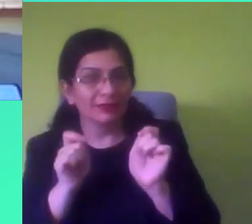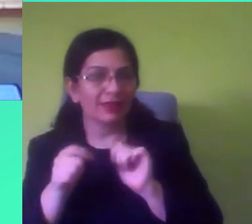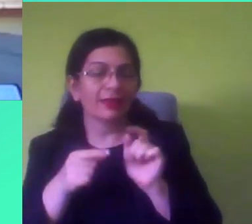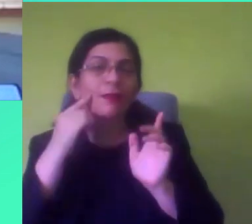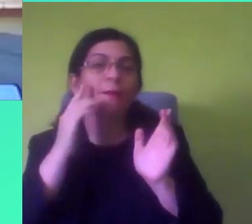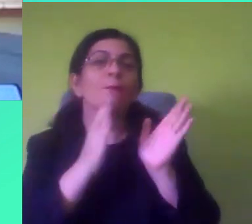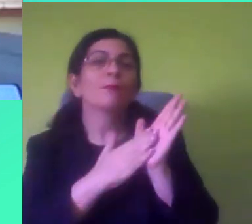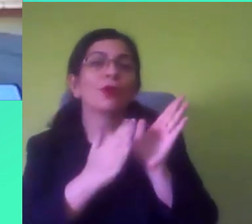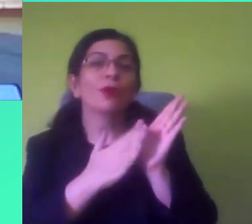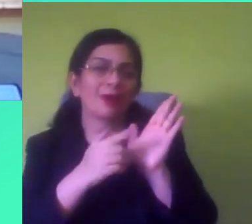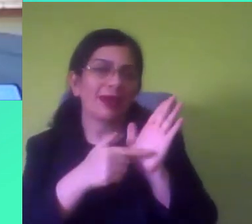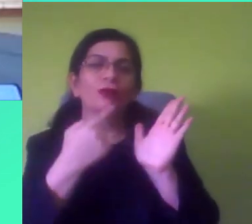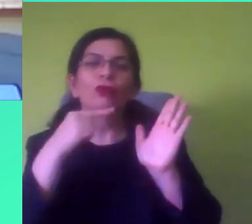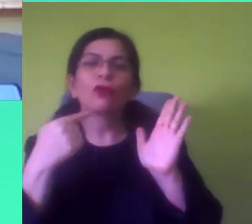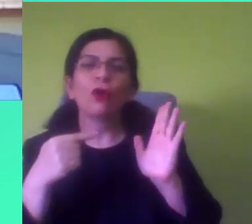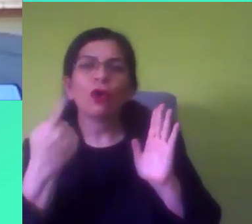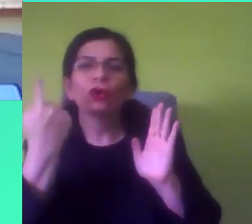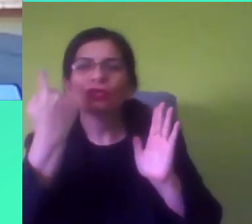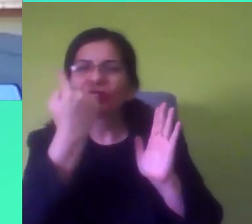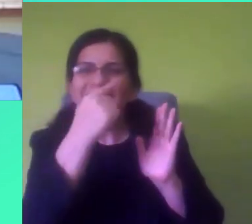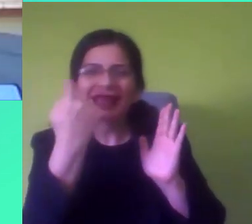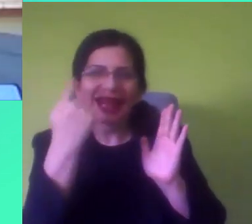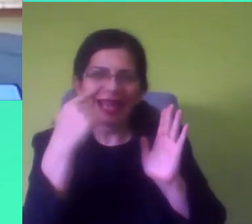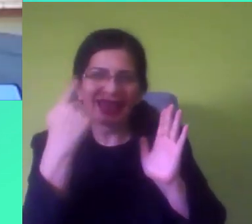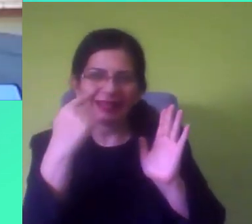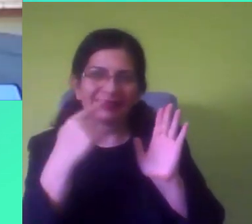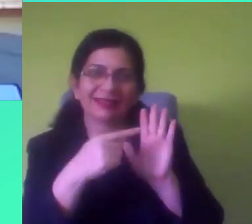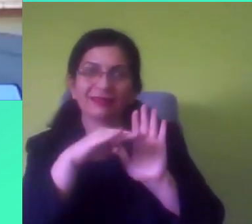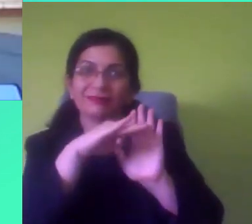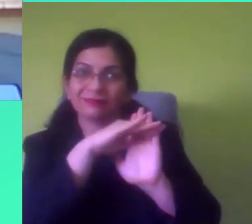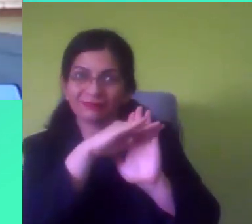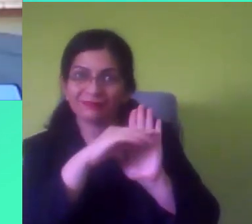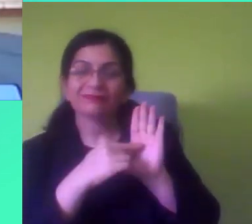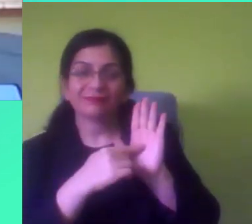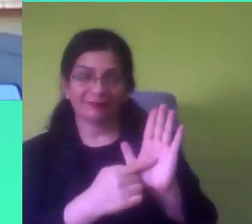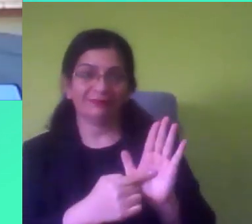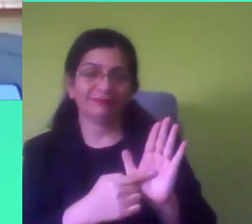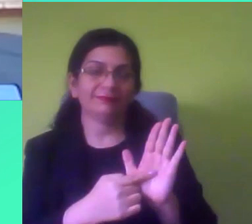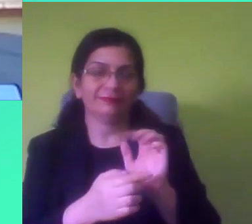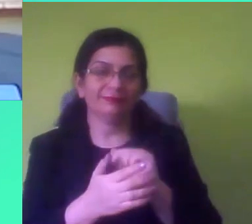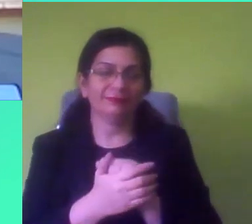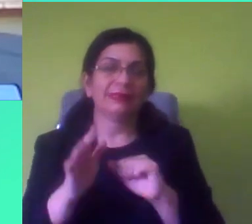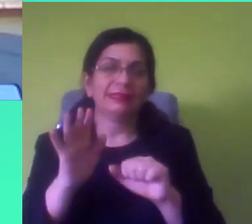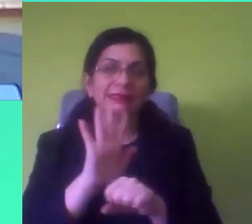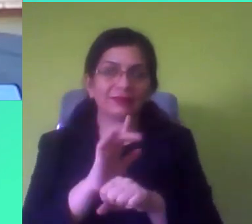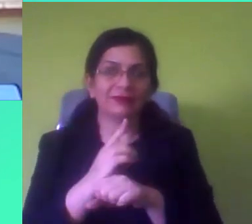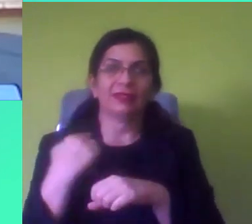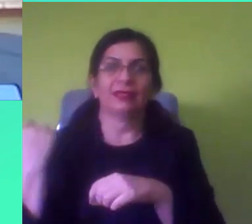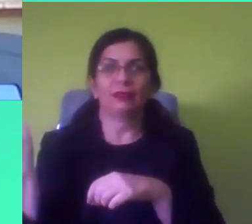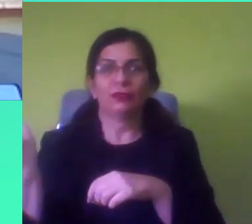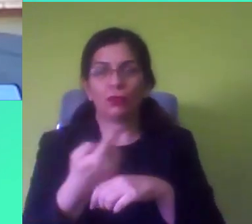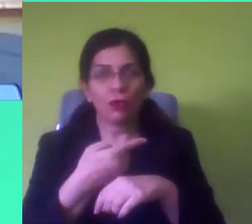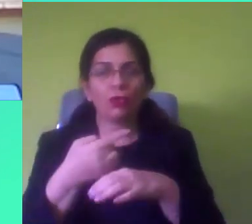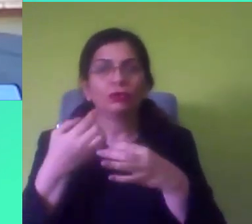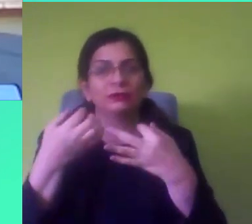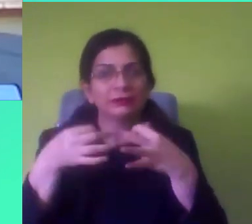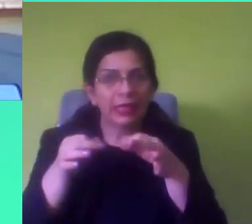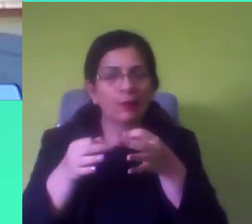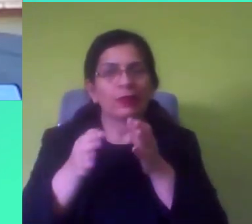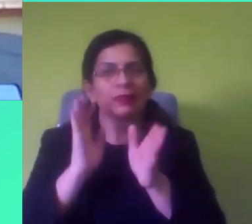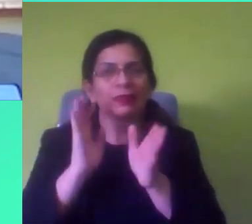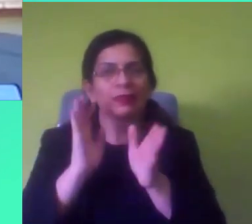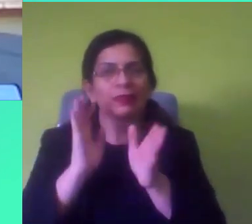en celeste, que es un escenario donde el cual nosotros mitigamos los efectos del cambio